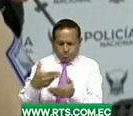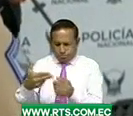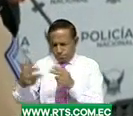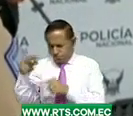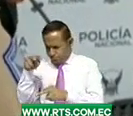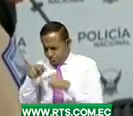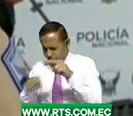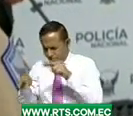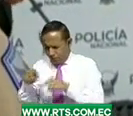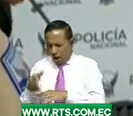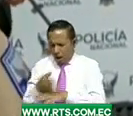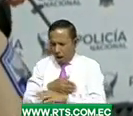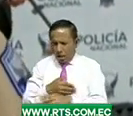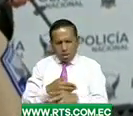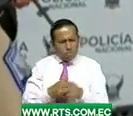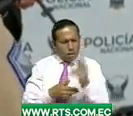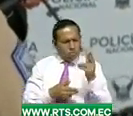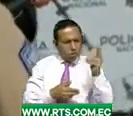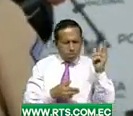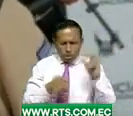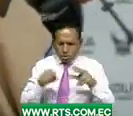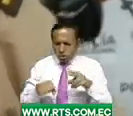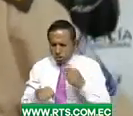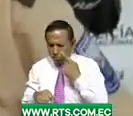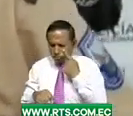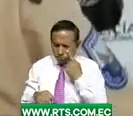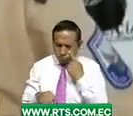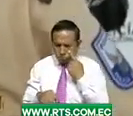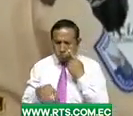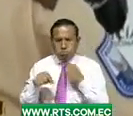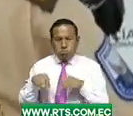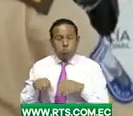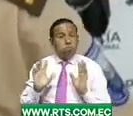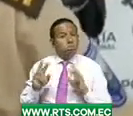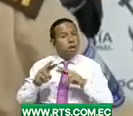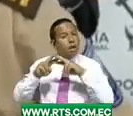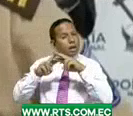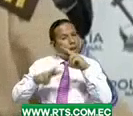un hecho violento, sea en esta provincia o en cualquier parte del país, con un examen